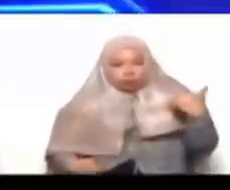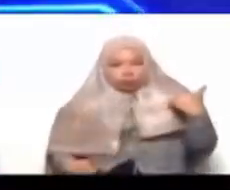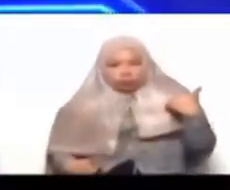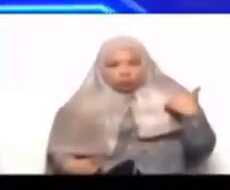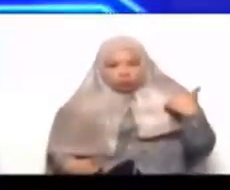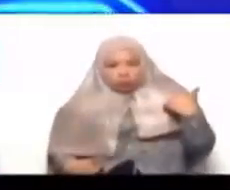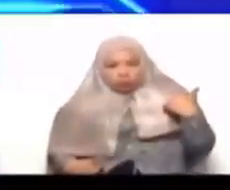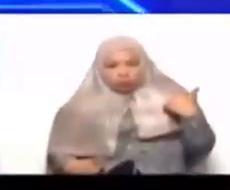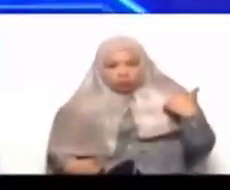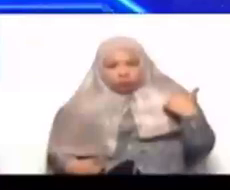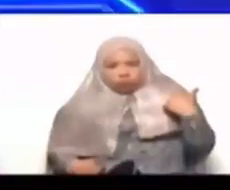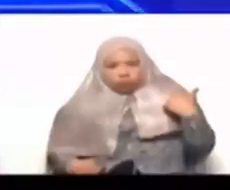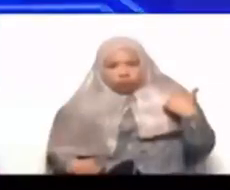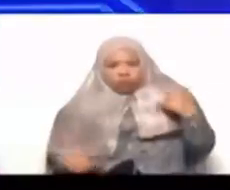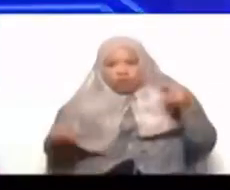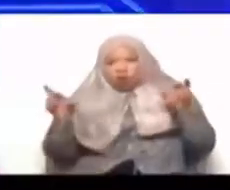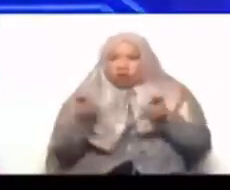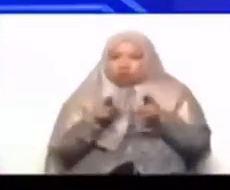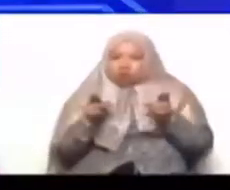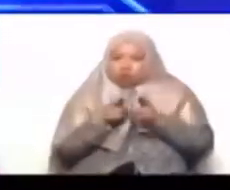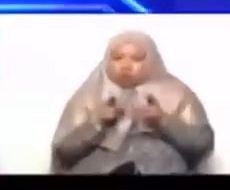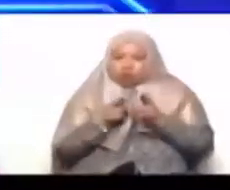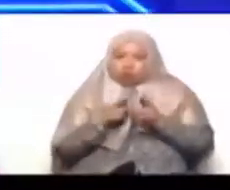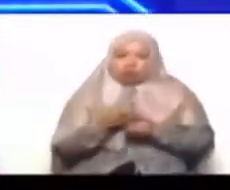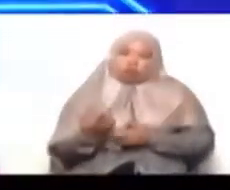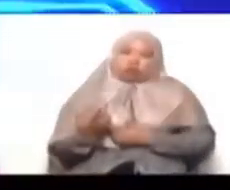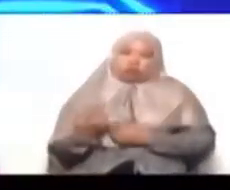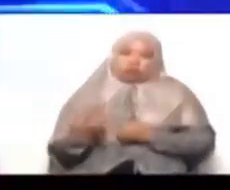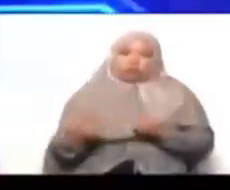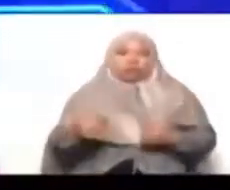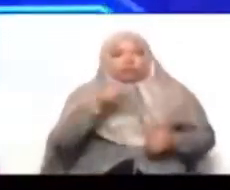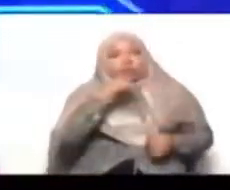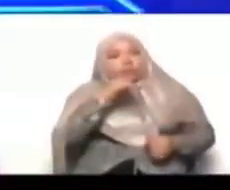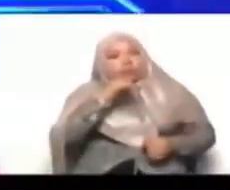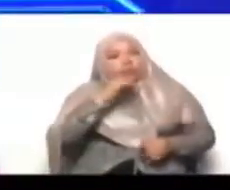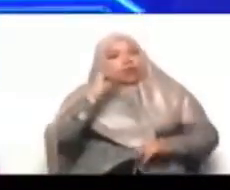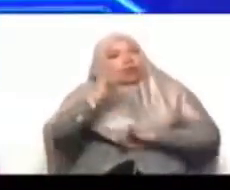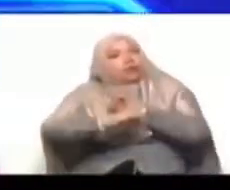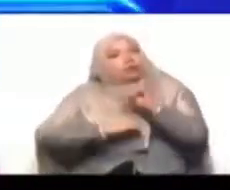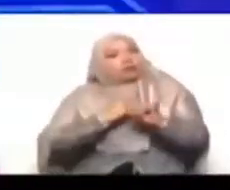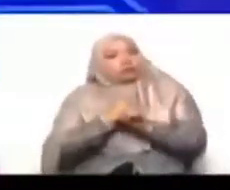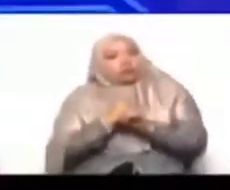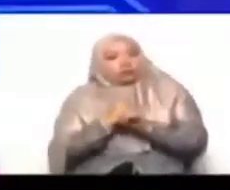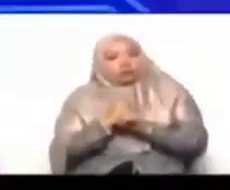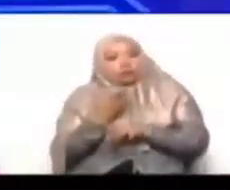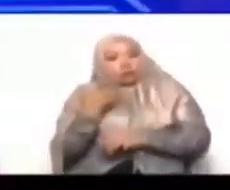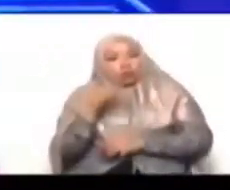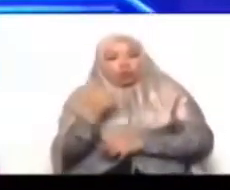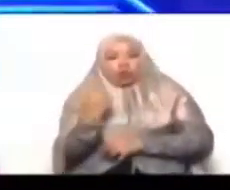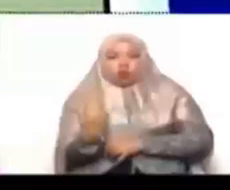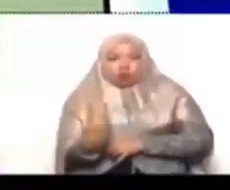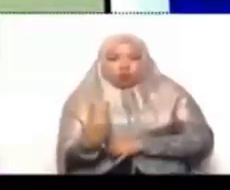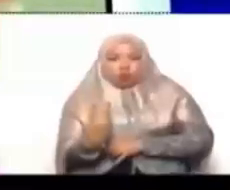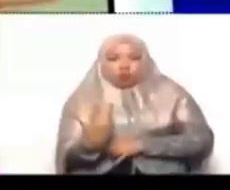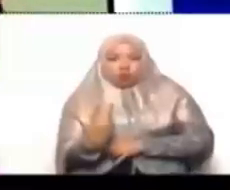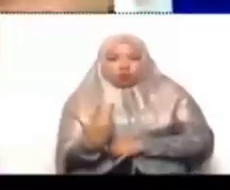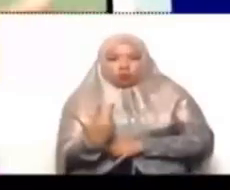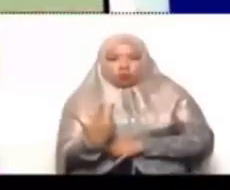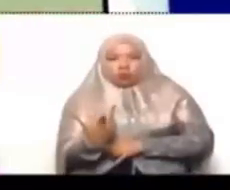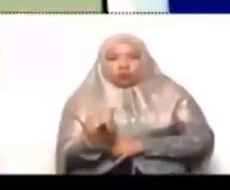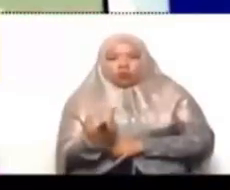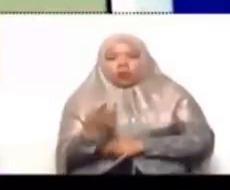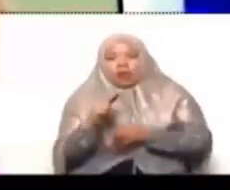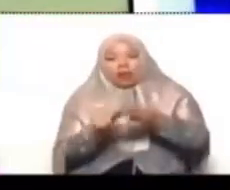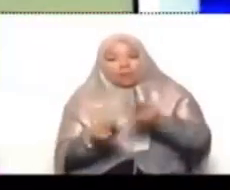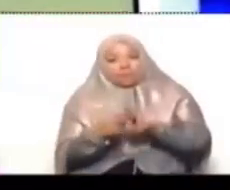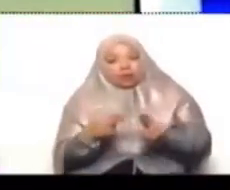si hacemos un resumen, una hermenéutica de estas noticias nacionales e internacionales, aquí parece que hay dos escenarios. Un escenario de la